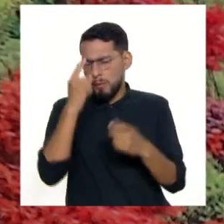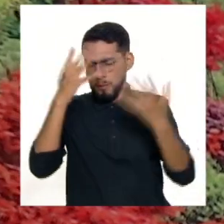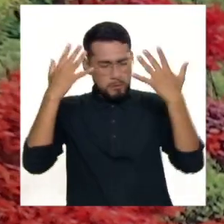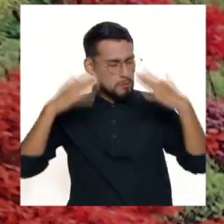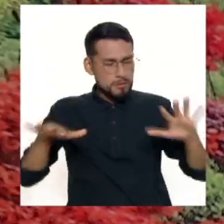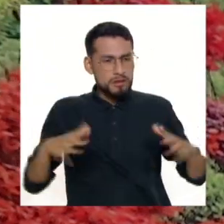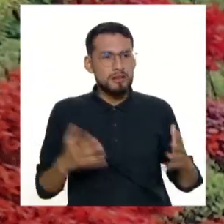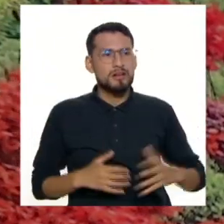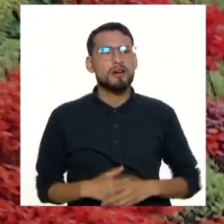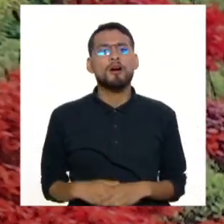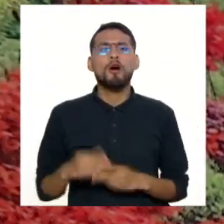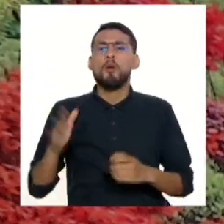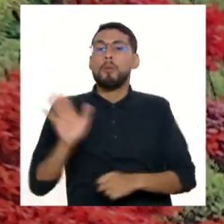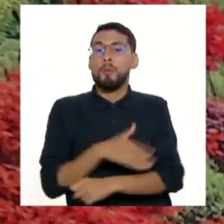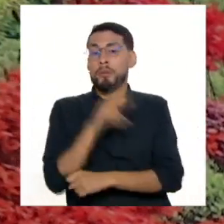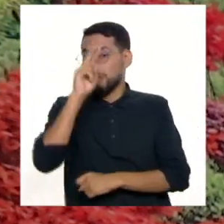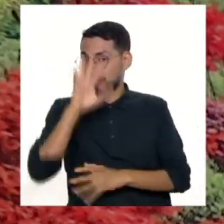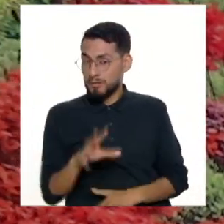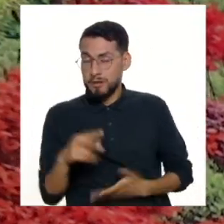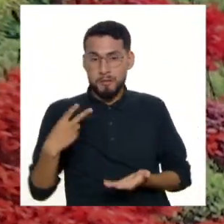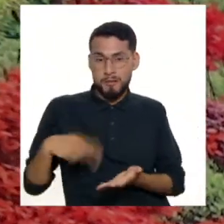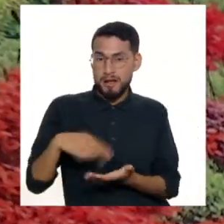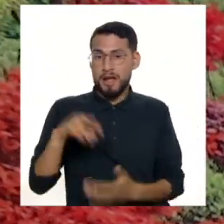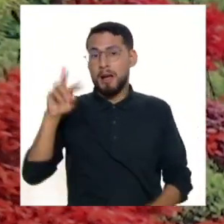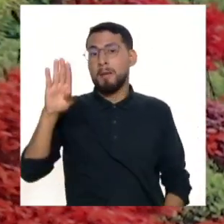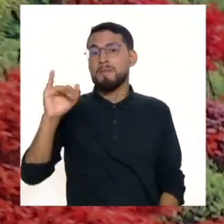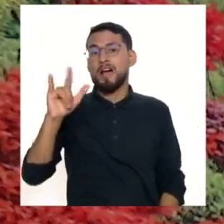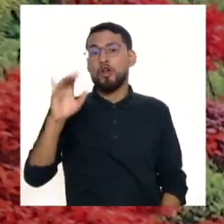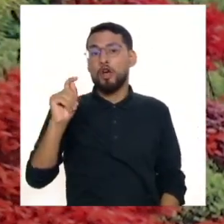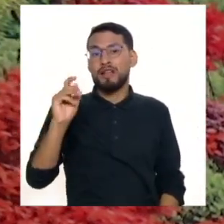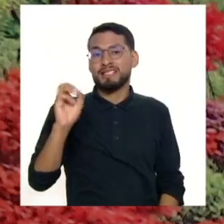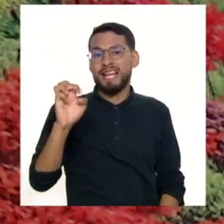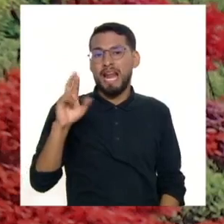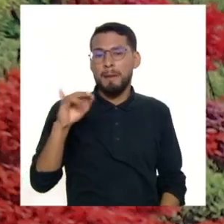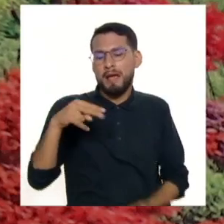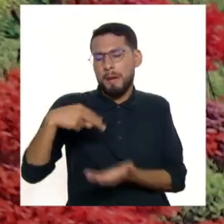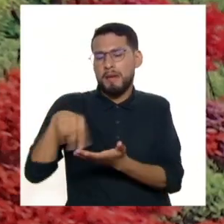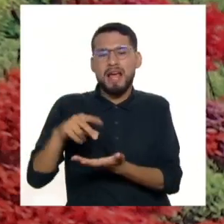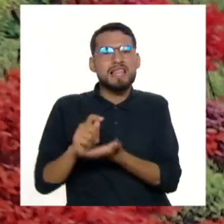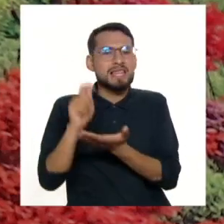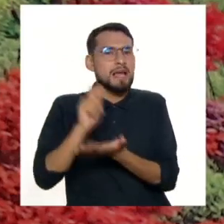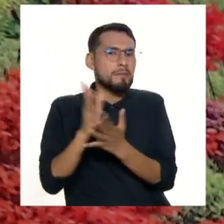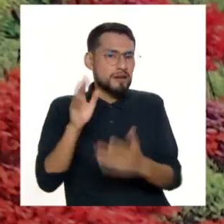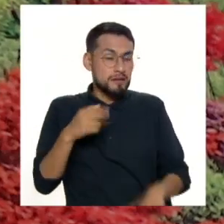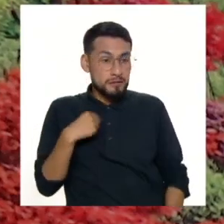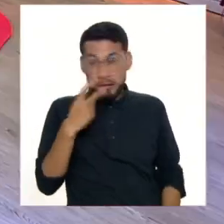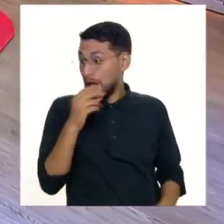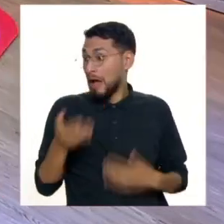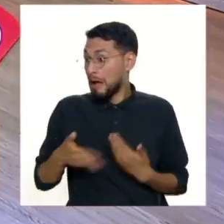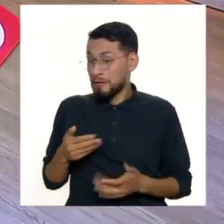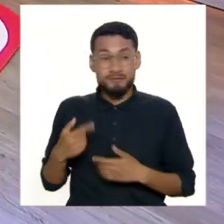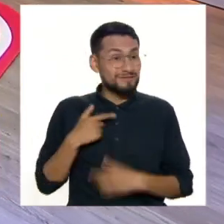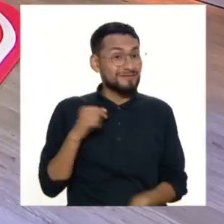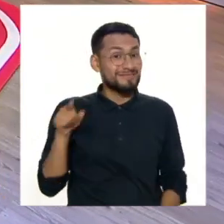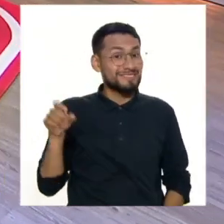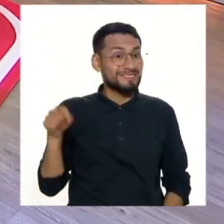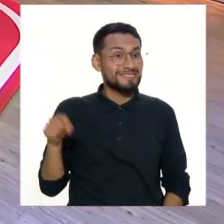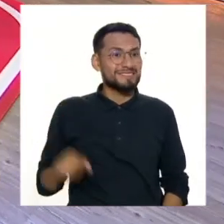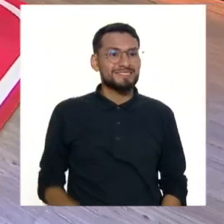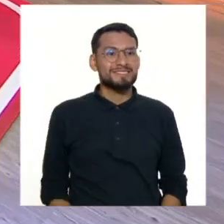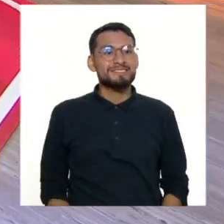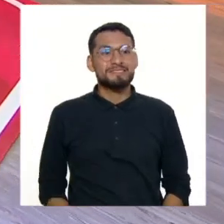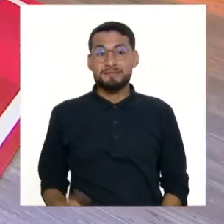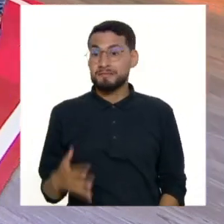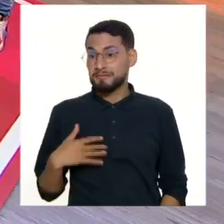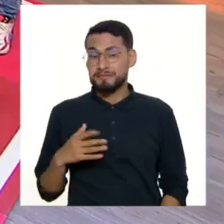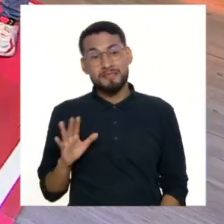desconectarlos un poco al ritmo de música peruana con bailoterapia. Okay. Pasos sí fáciles y sencillos eso de seguir. Sí. Ah, coreografía. Eso sí, Gucci, eso sí, Gucci. Eso coreografía sí. También